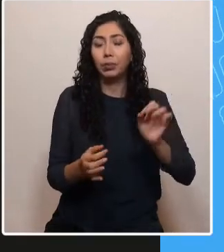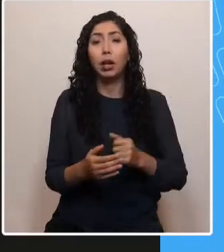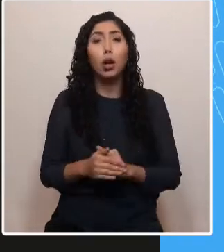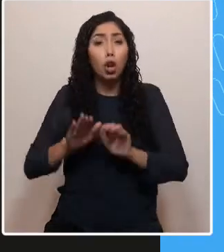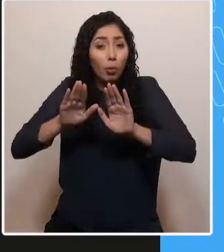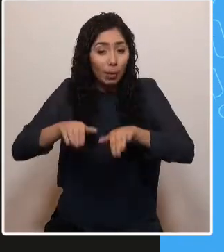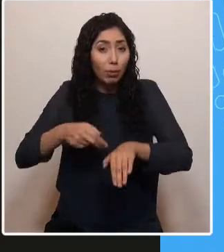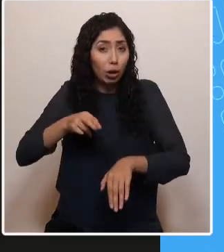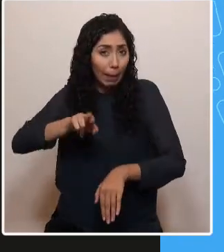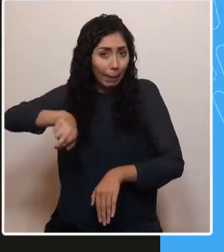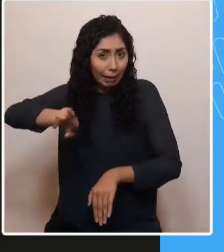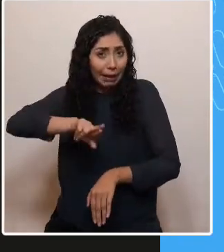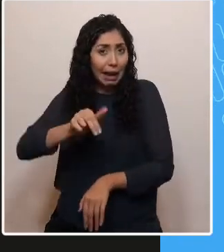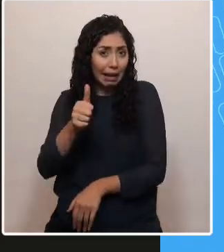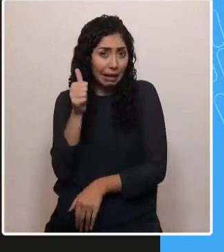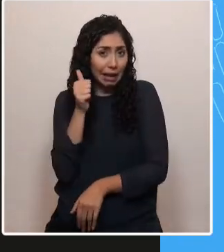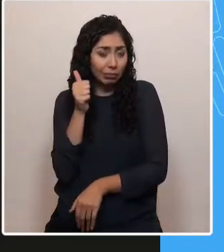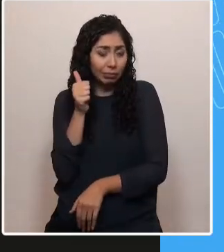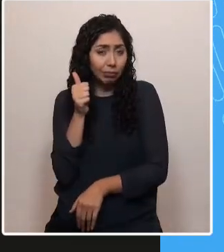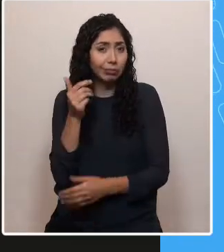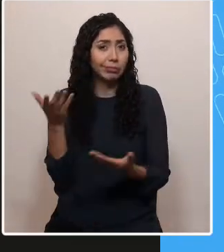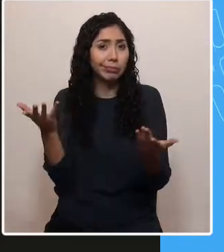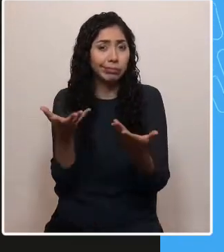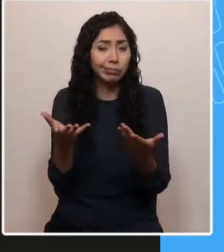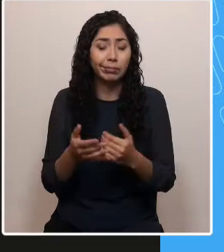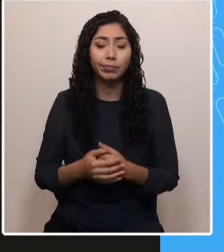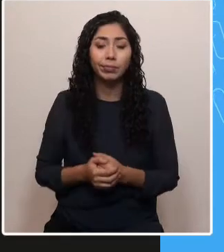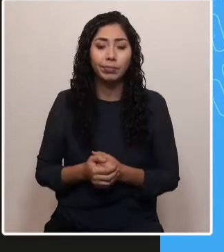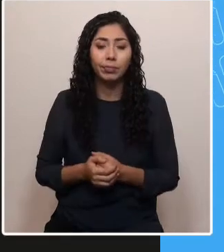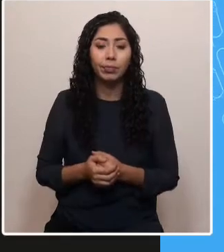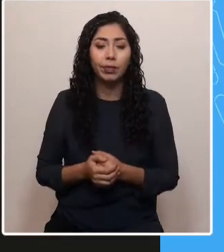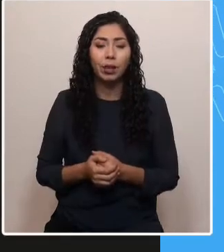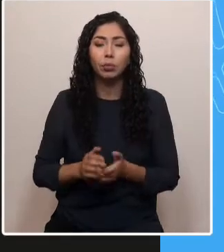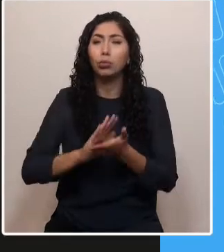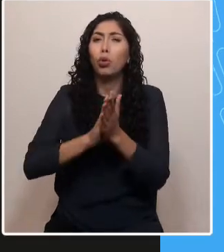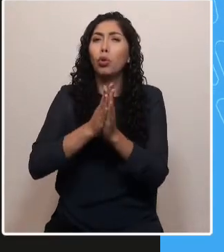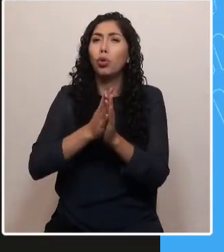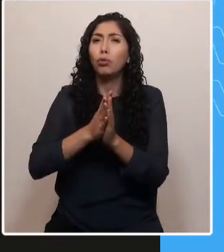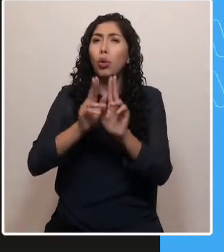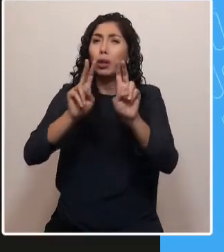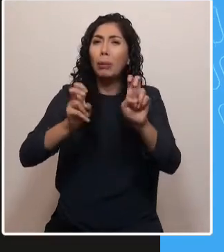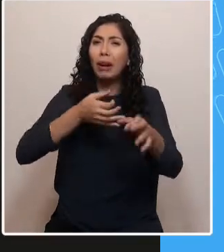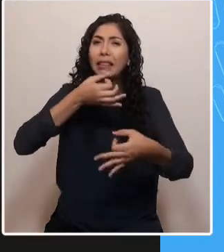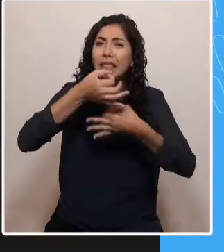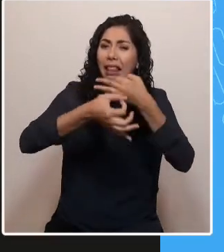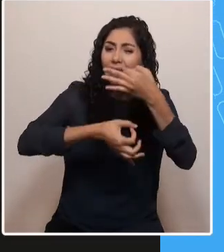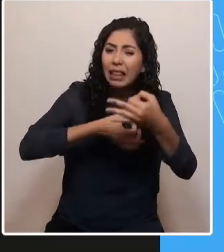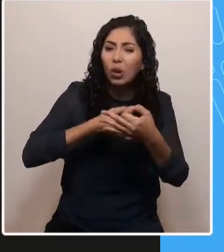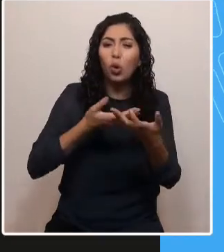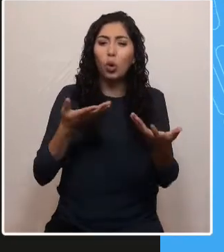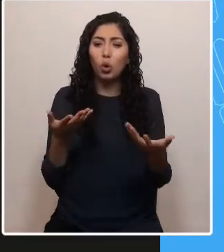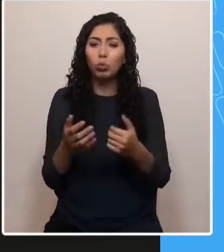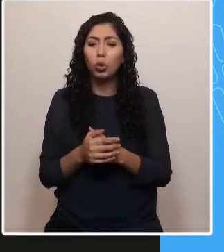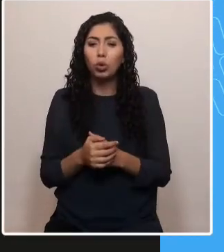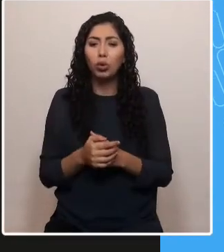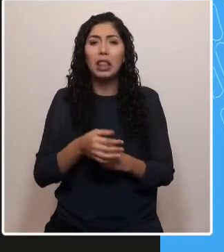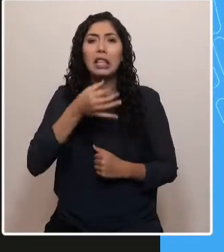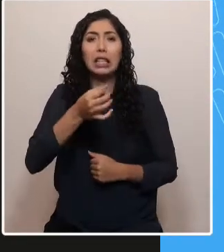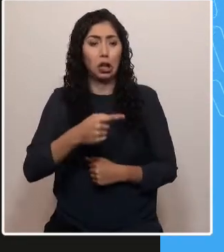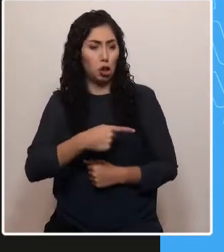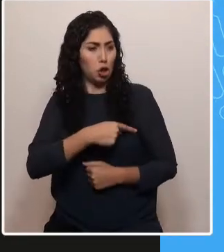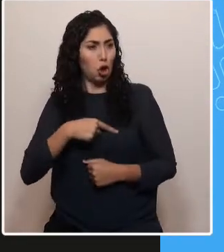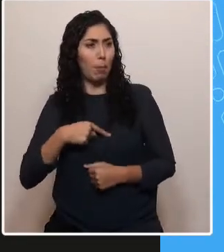día de ayer. Las presiones que se hicieron y los dichos respecto a dar nombres de convencionales y